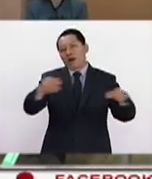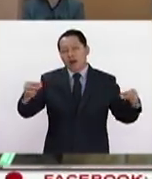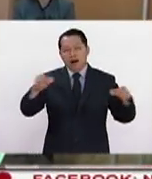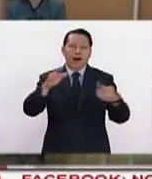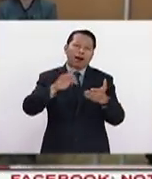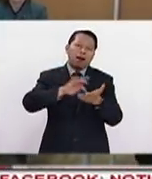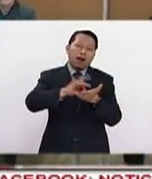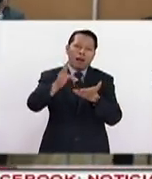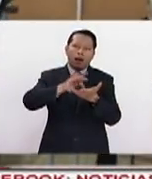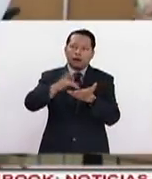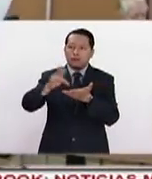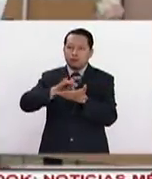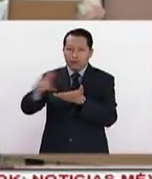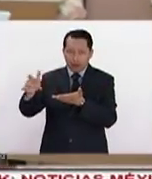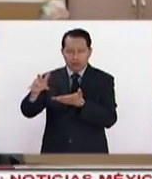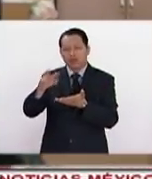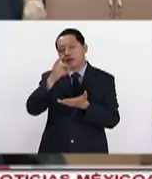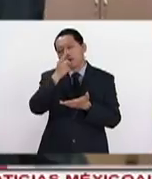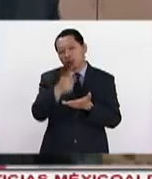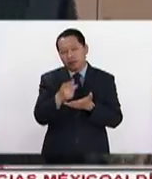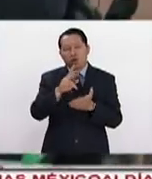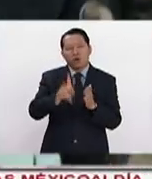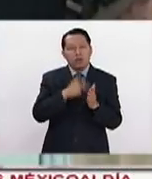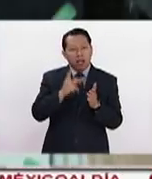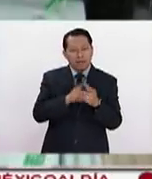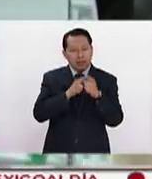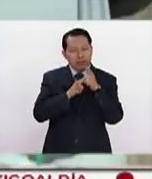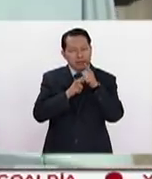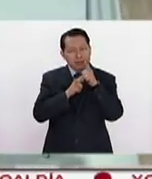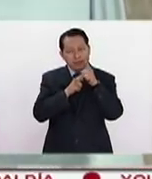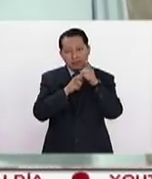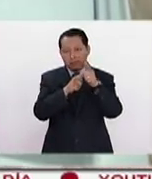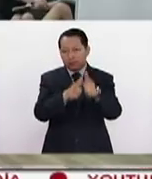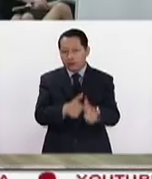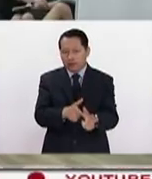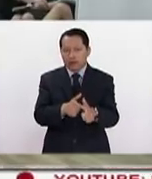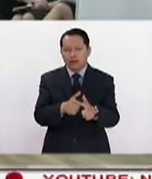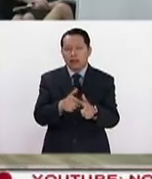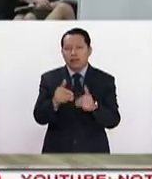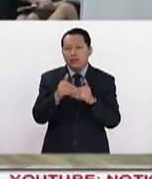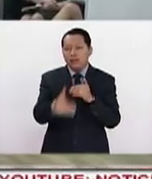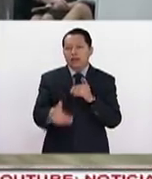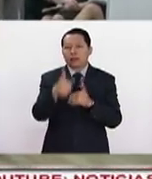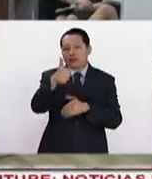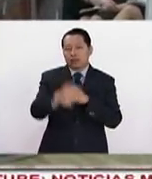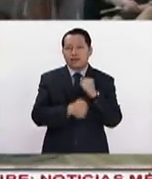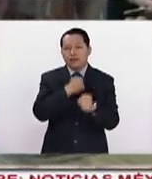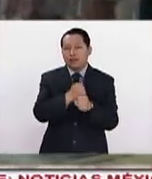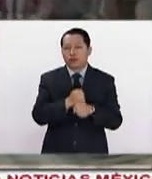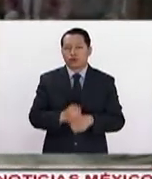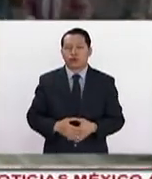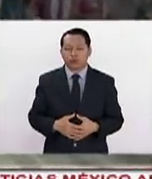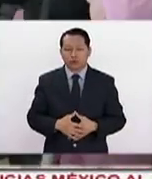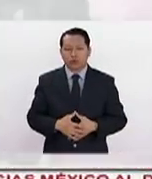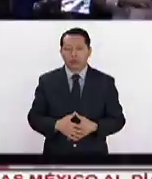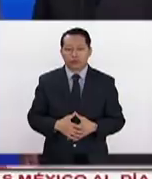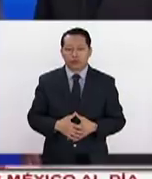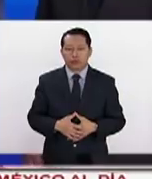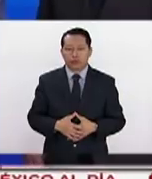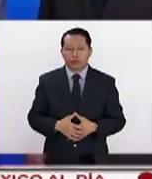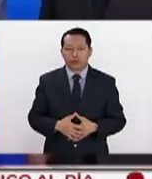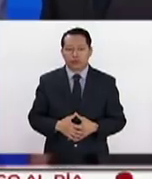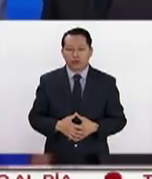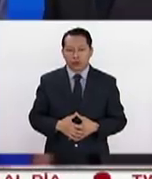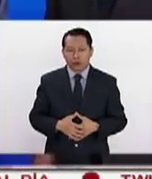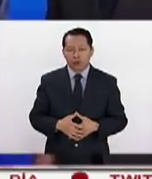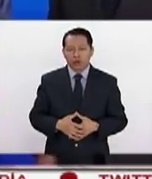que votaron y le permitieron ser reelegido por otro mandato de 6 años.